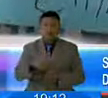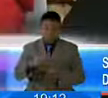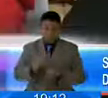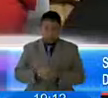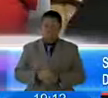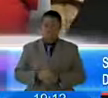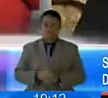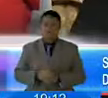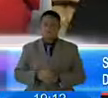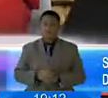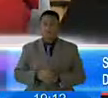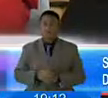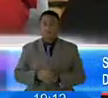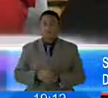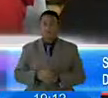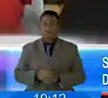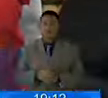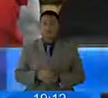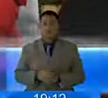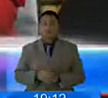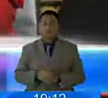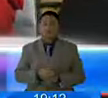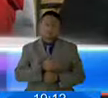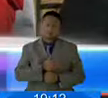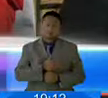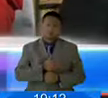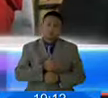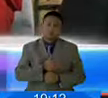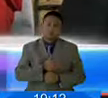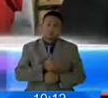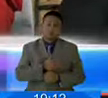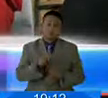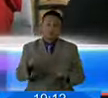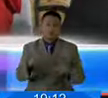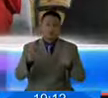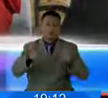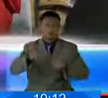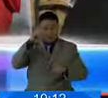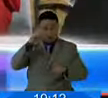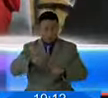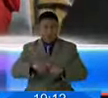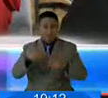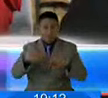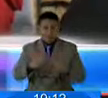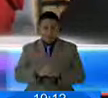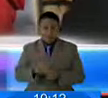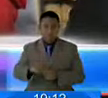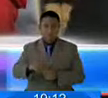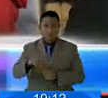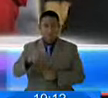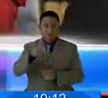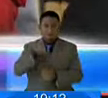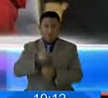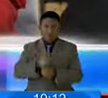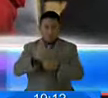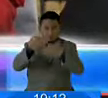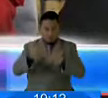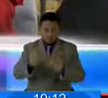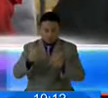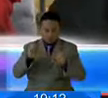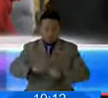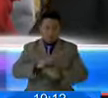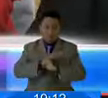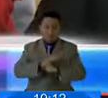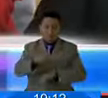aceptado. Espero con toda la fe y de buena voluntad que los acuerdos se den para defender su justo trabajo, defender el futuro